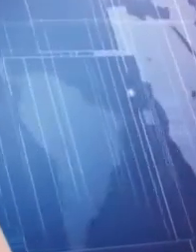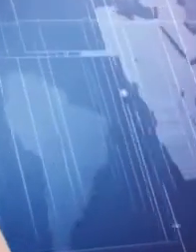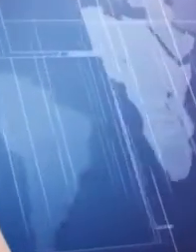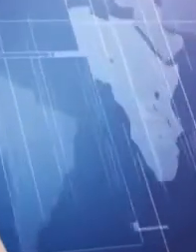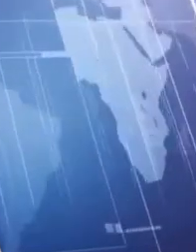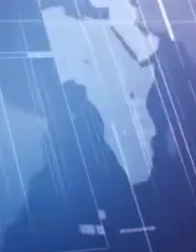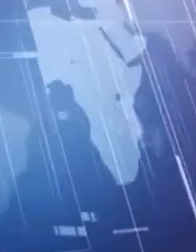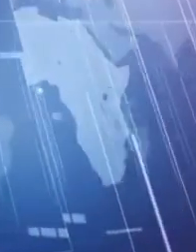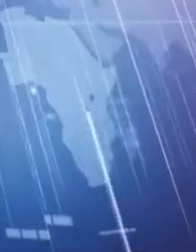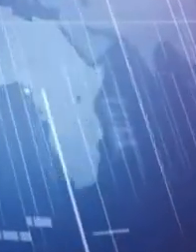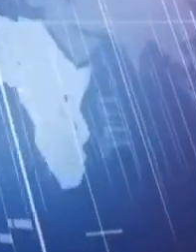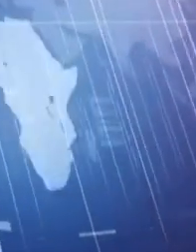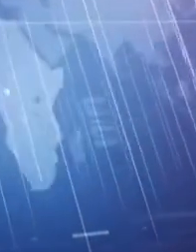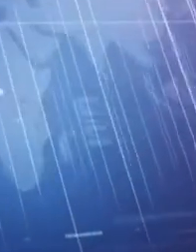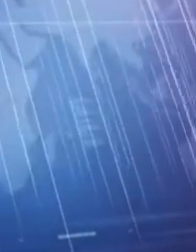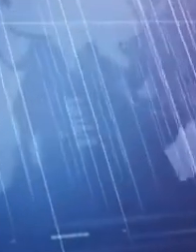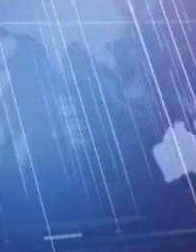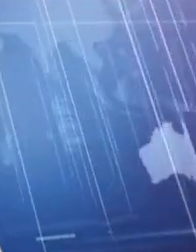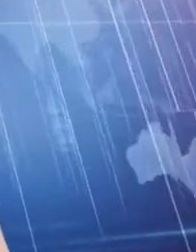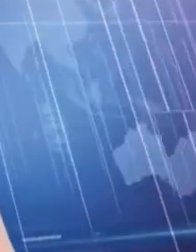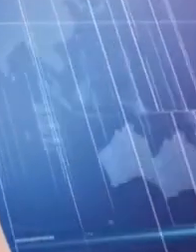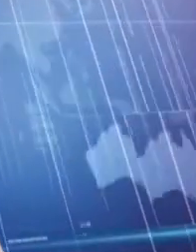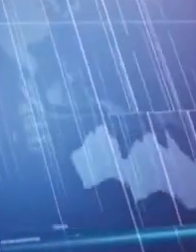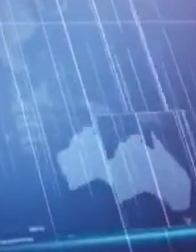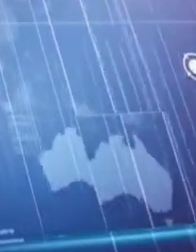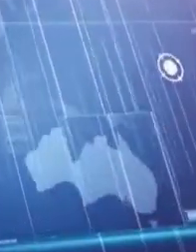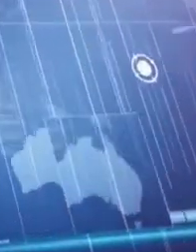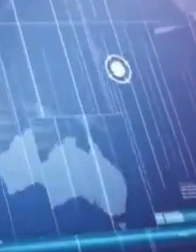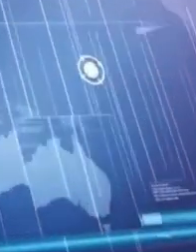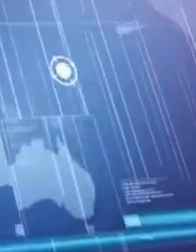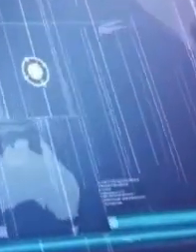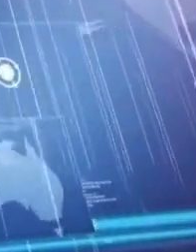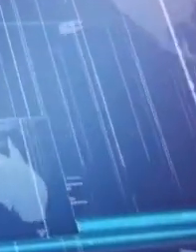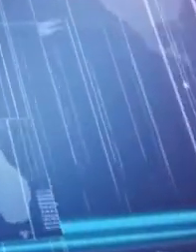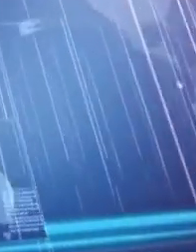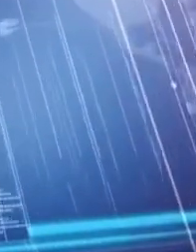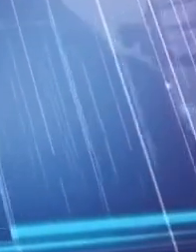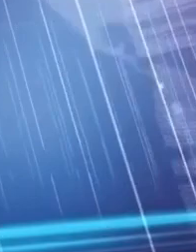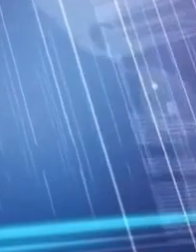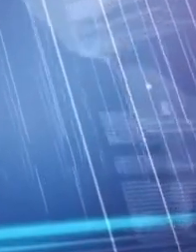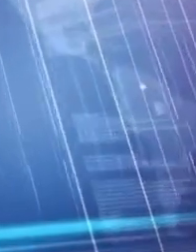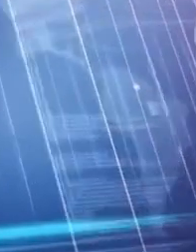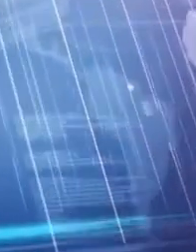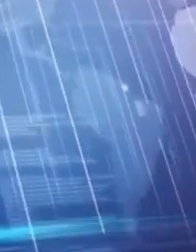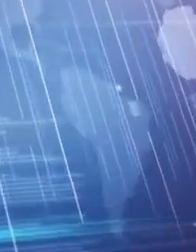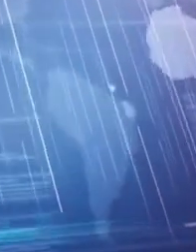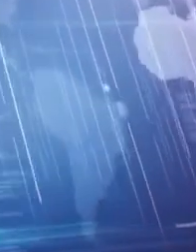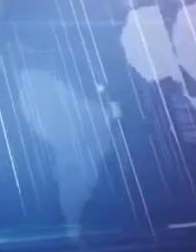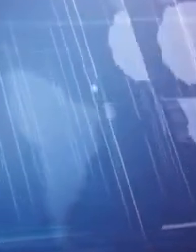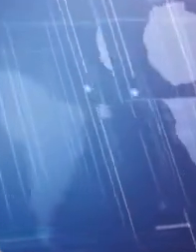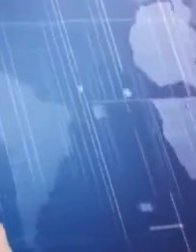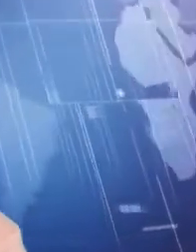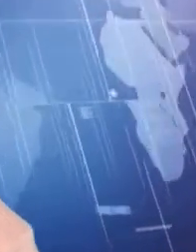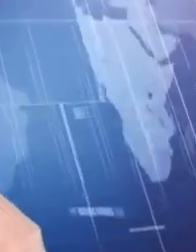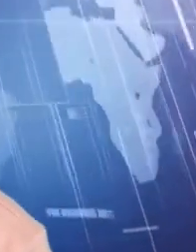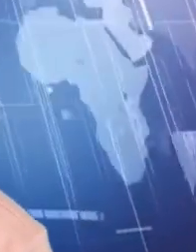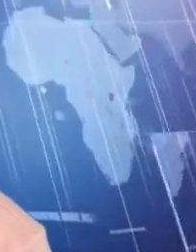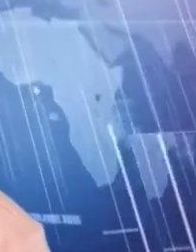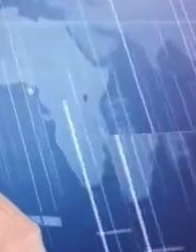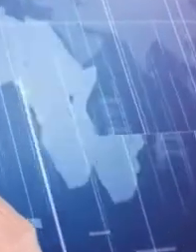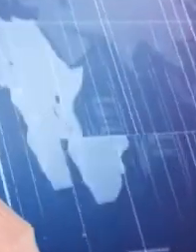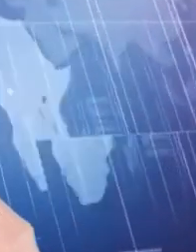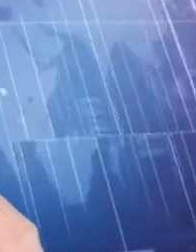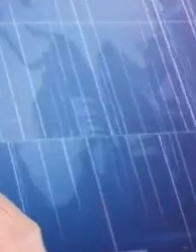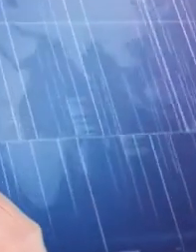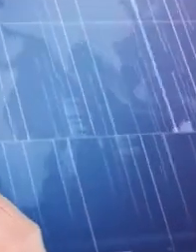muy orgulloso de cómo reaccionó su esposa en el avión después de que un borolista lo quiso increpar. Y por eso también el